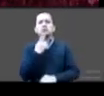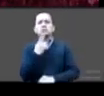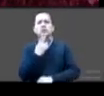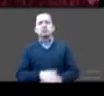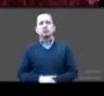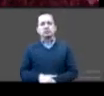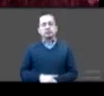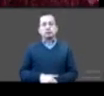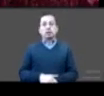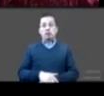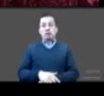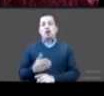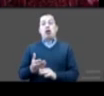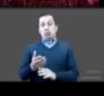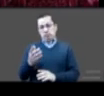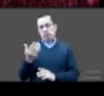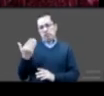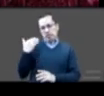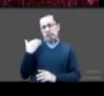veíamos,